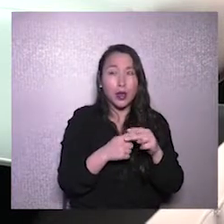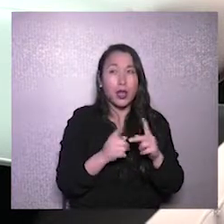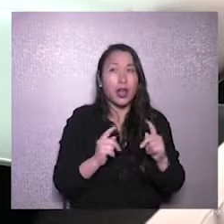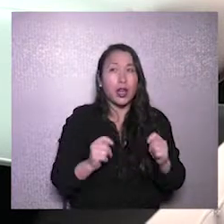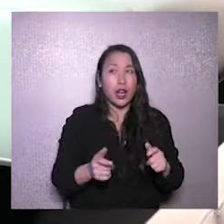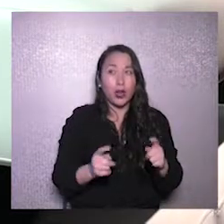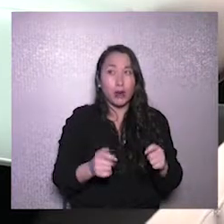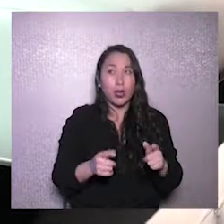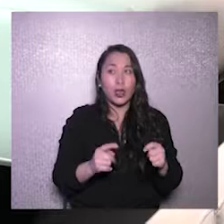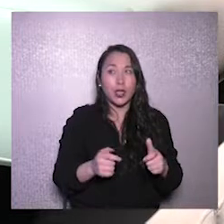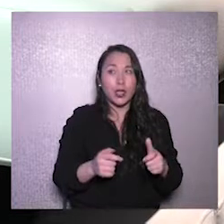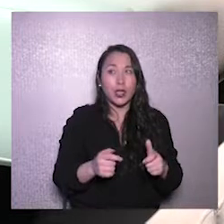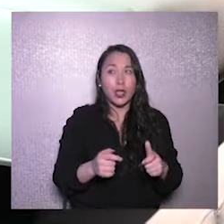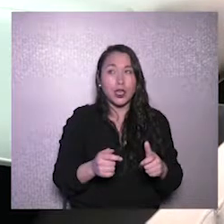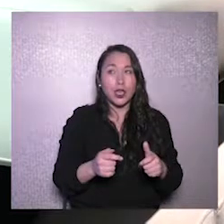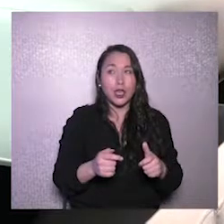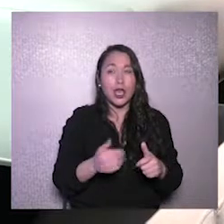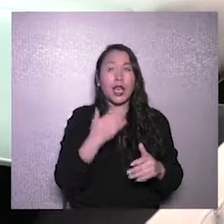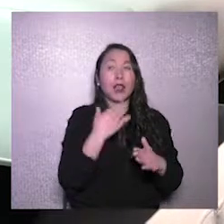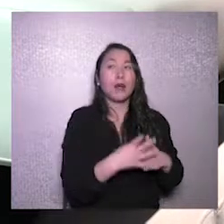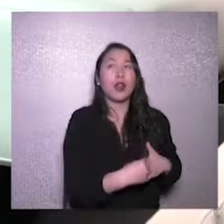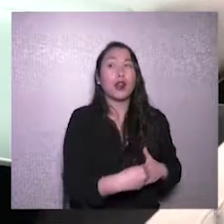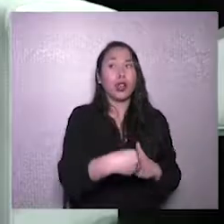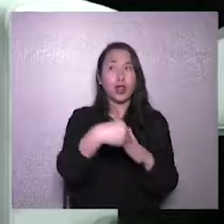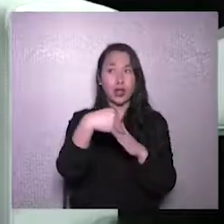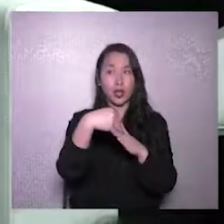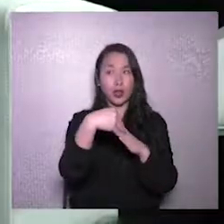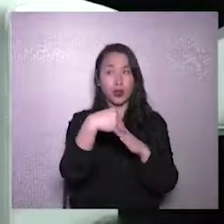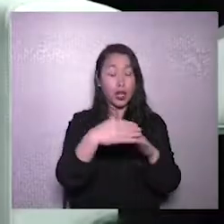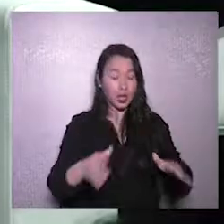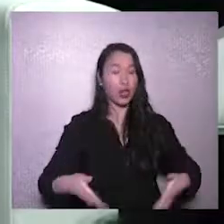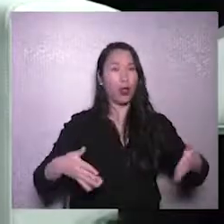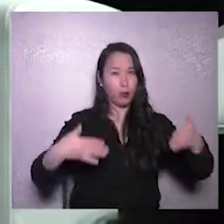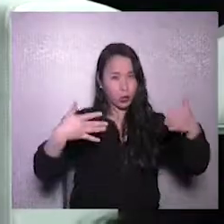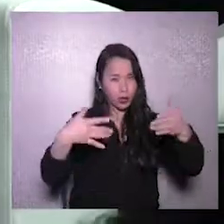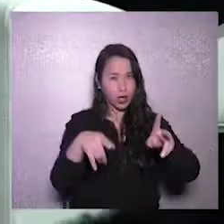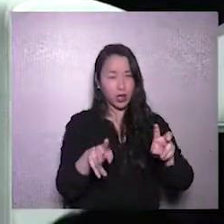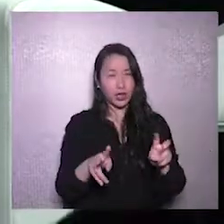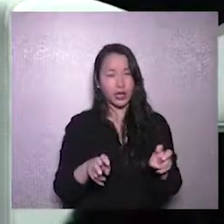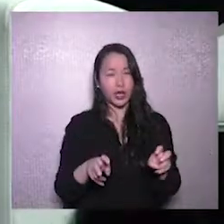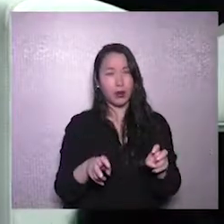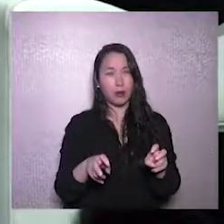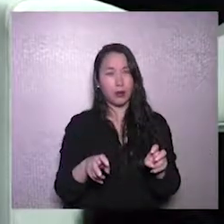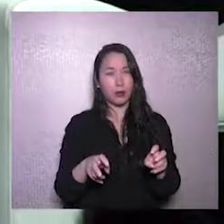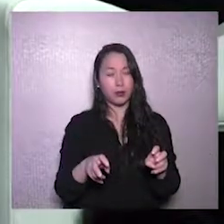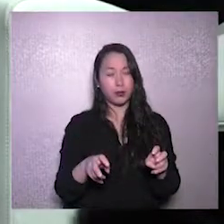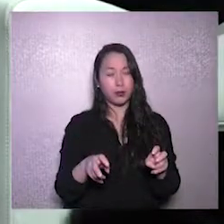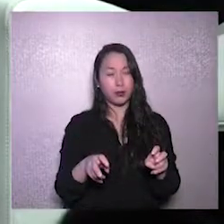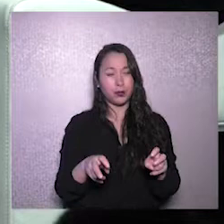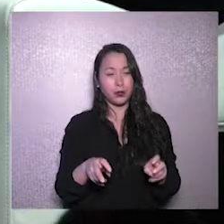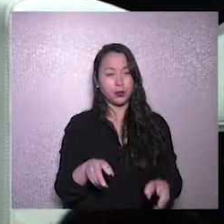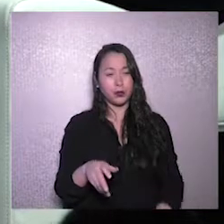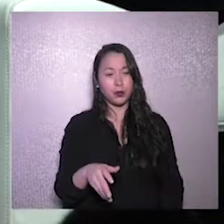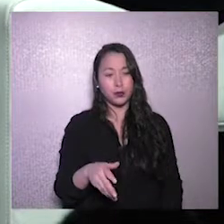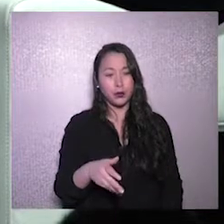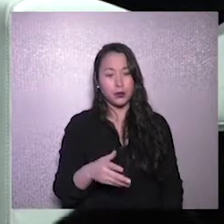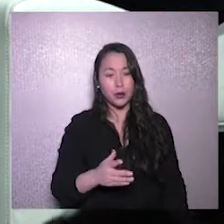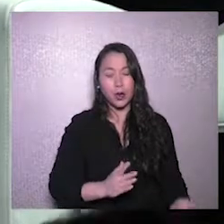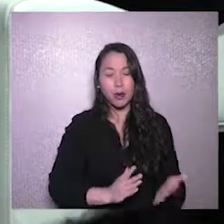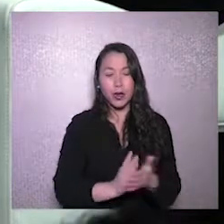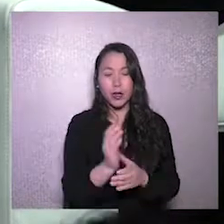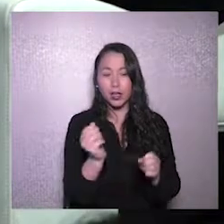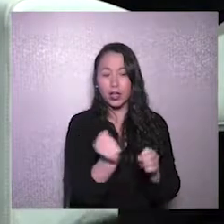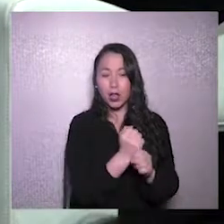competencias, también los liderazgos que los impulsen estas materias. Y los impulsos empiezan desde las más altas autoridades,